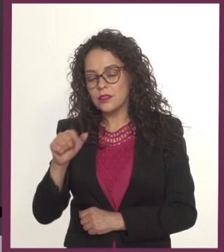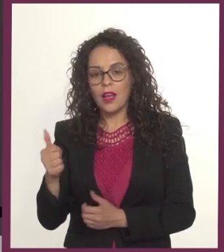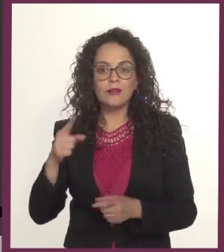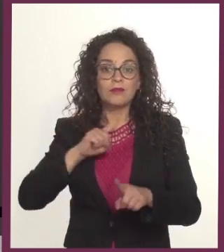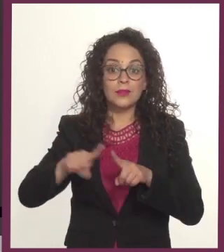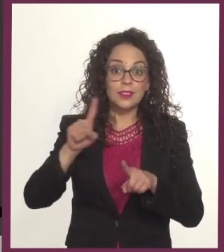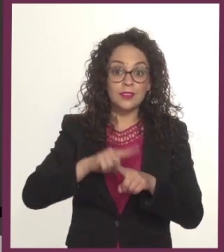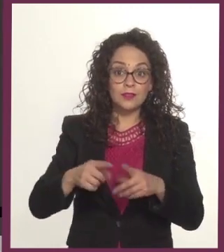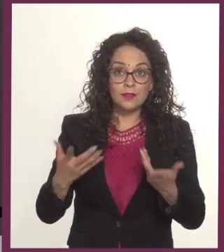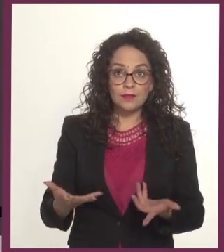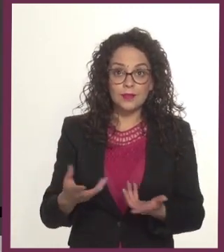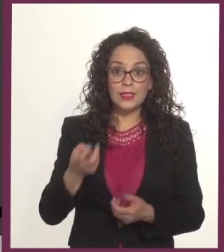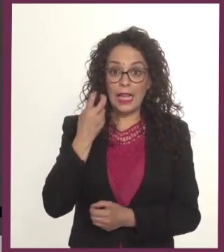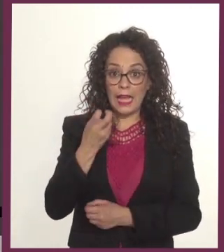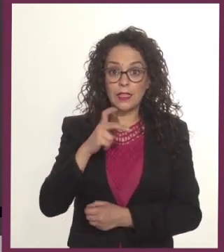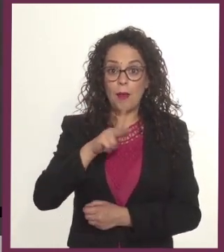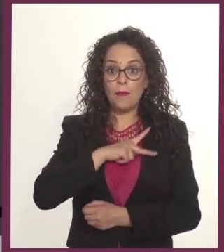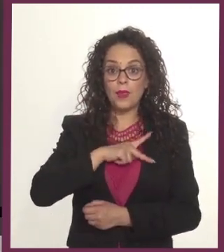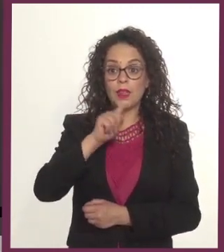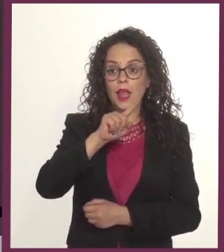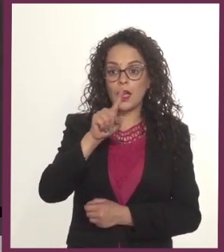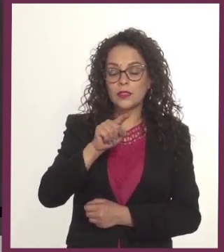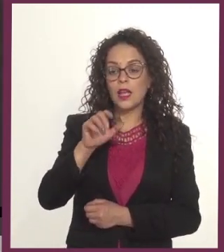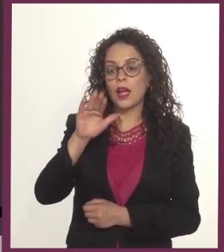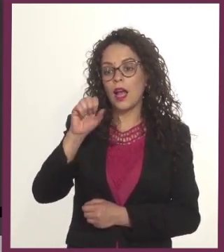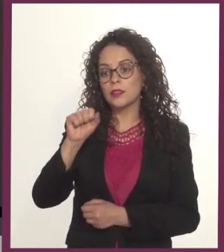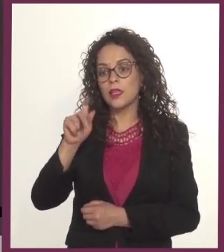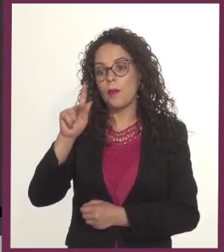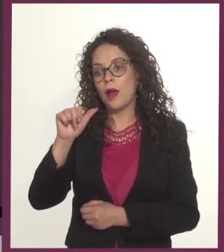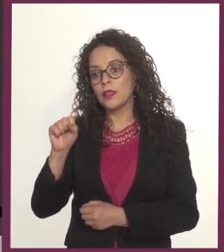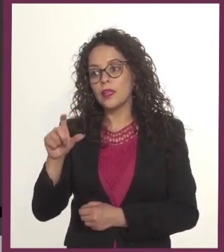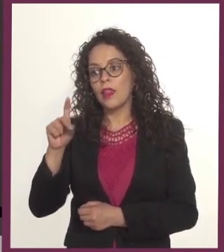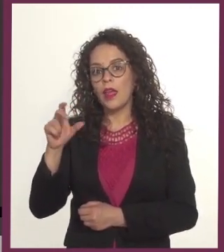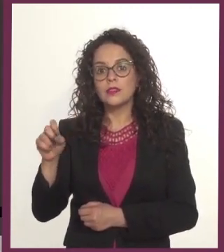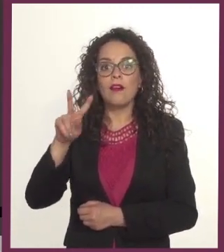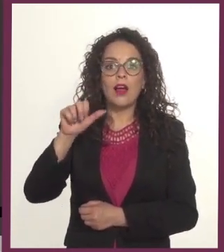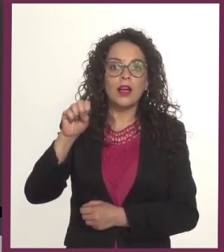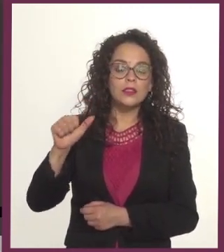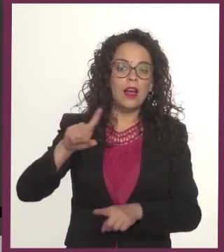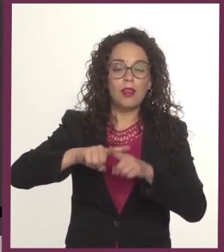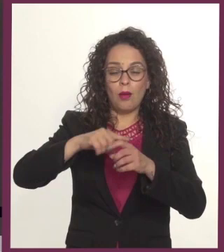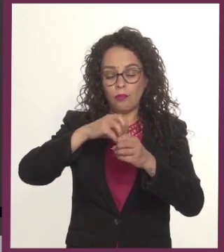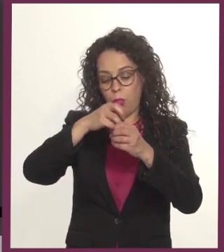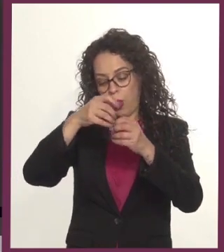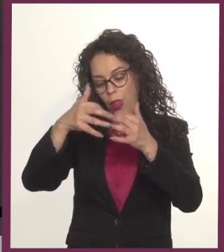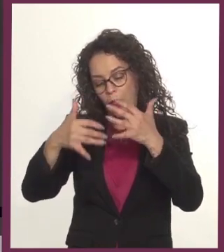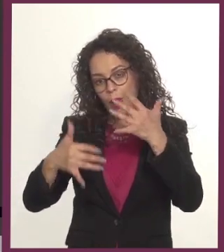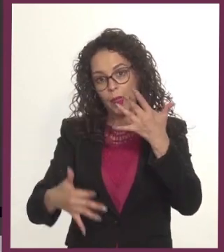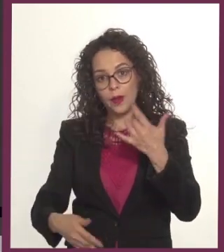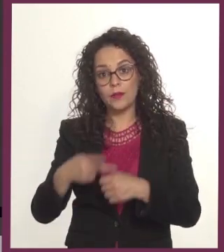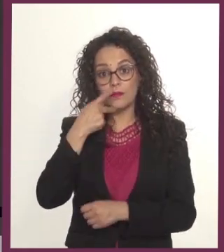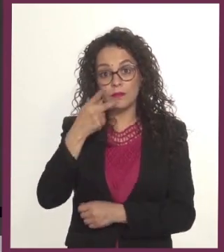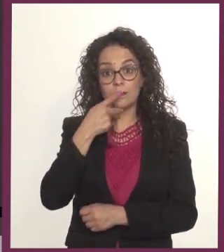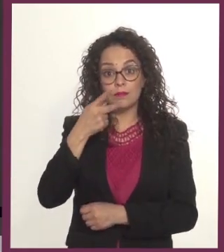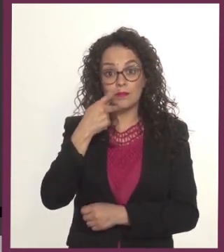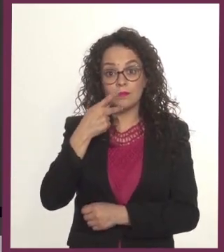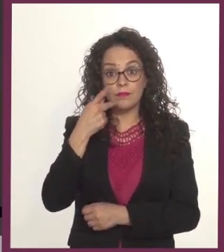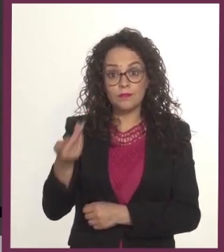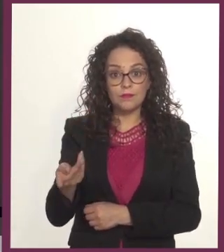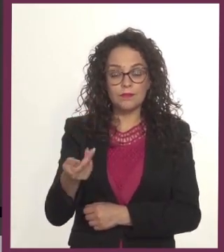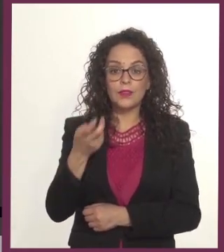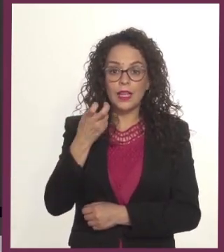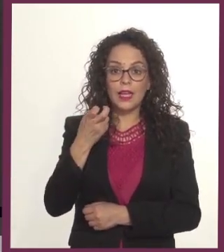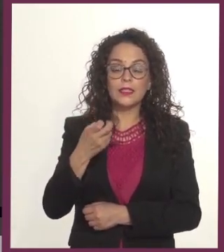suena, se puede repetir muchas veces para que se cree algo. Taza, casa, pasa, laza, nasa. Y entonces empiezo a